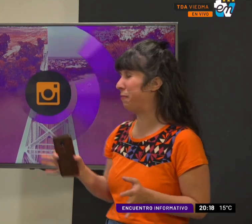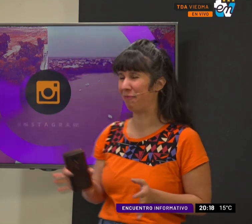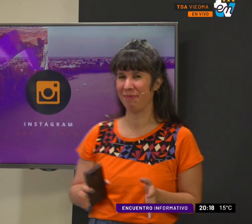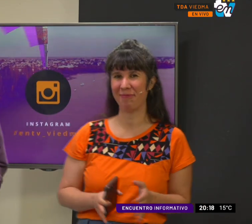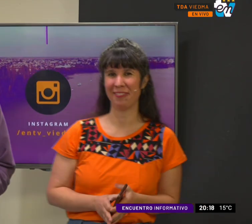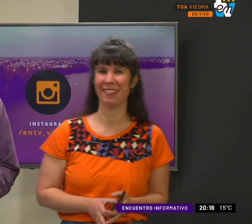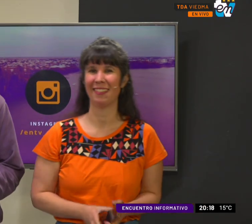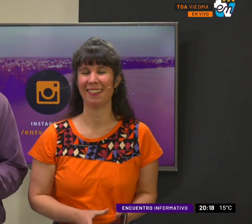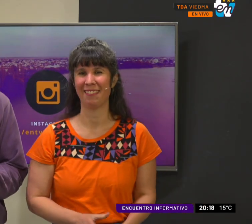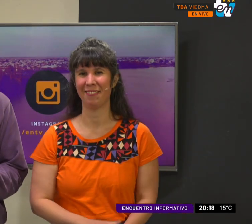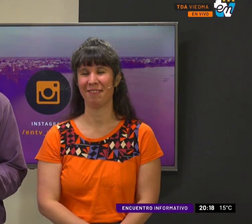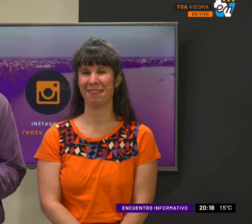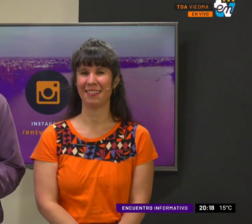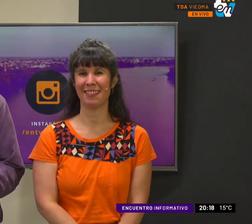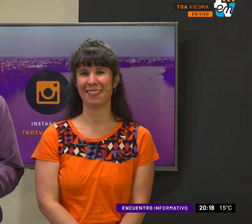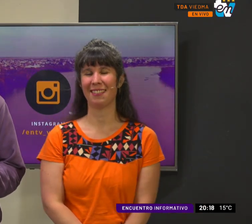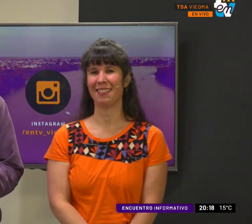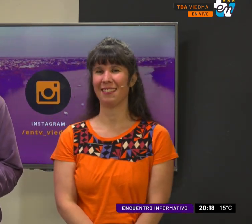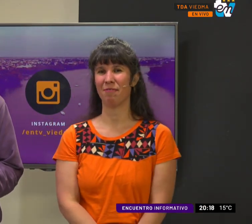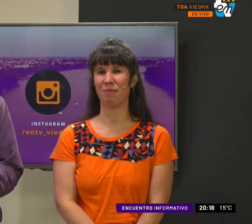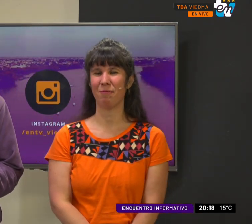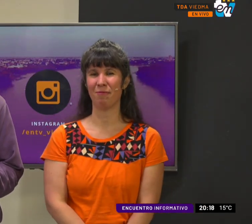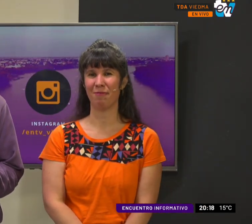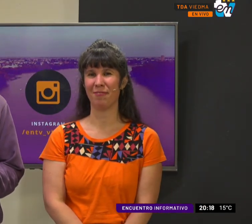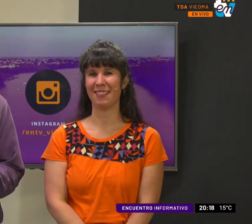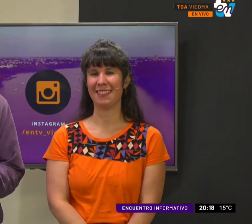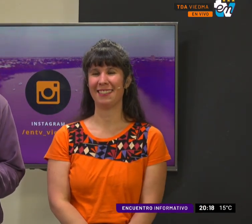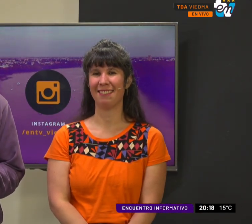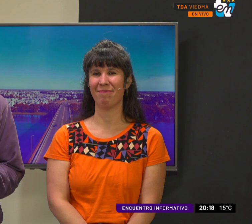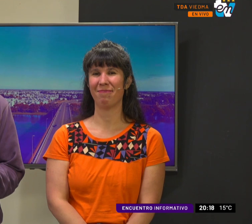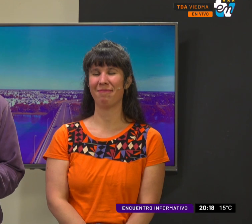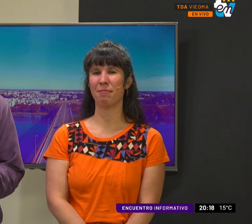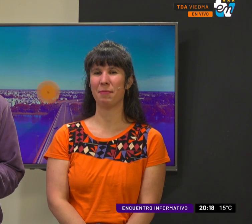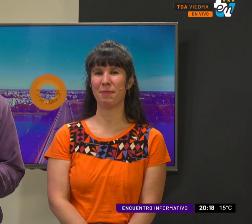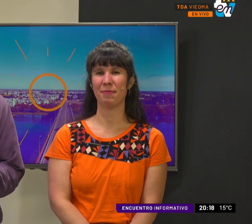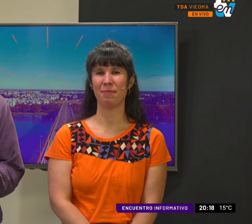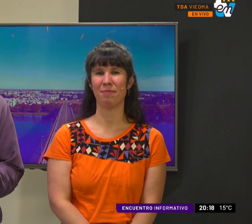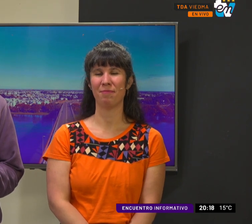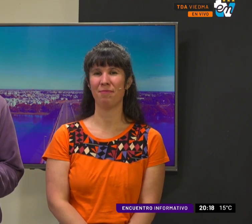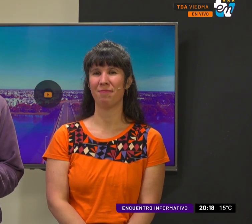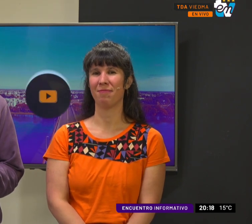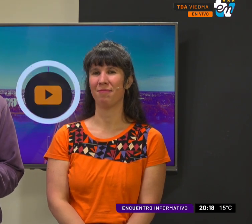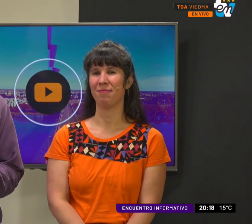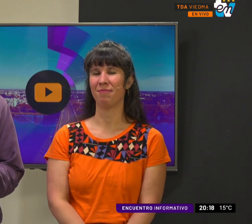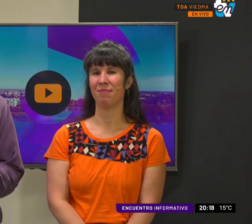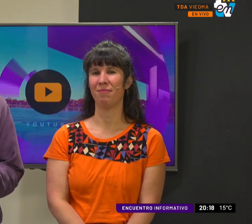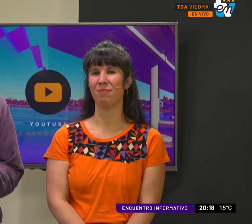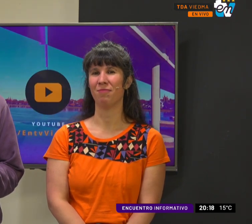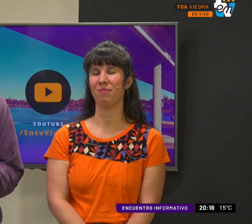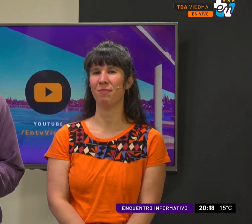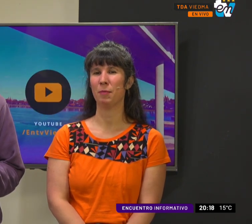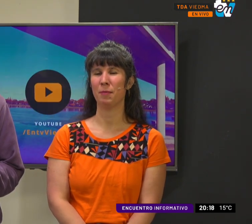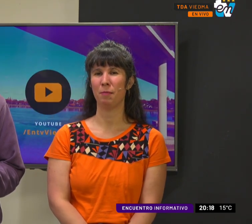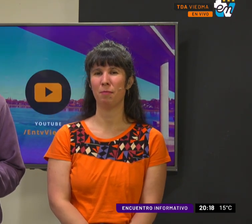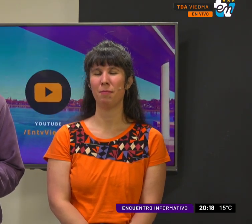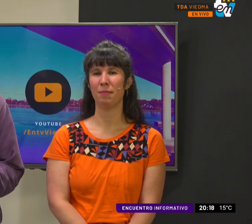exactamente se viene la columna del pato lobos que tiene que ver con algunas cuestiones de nuestra región